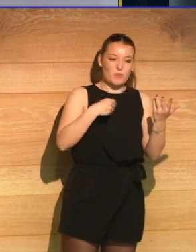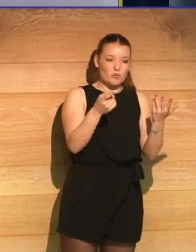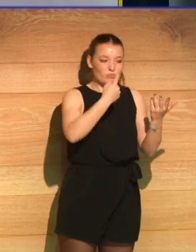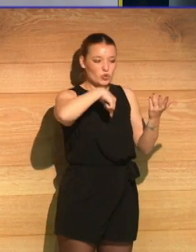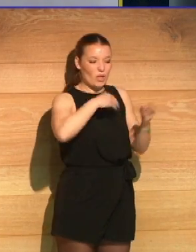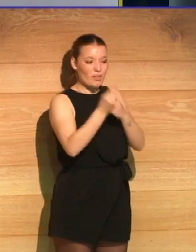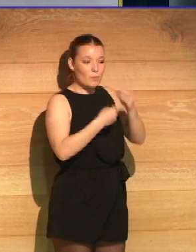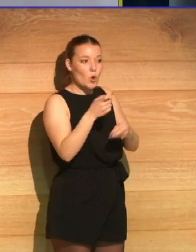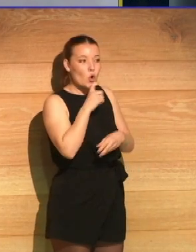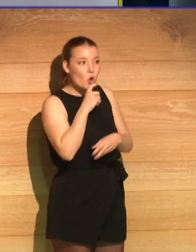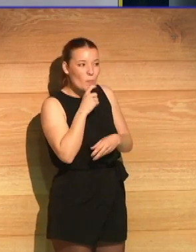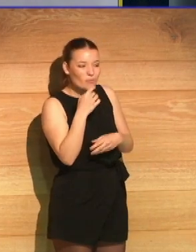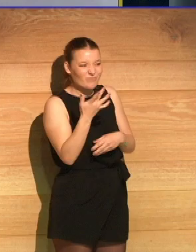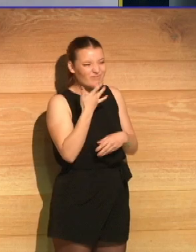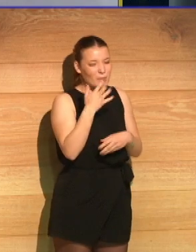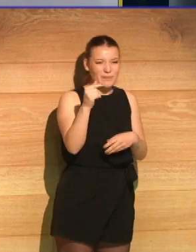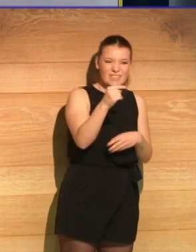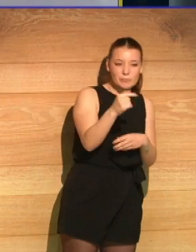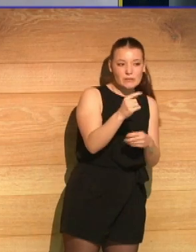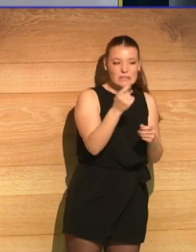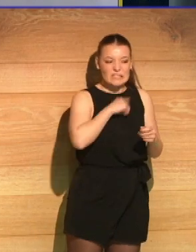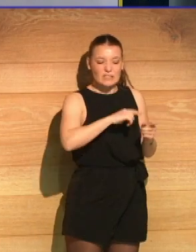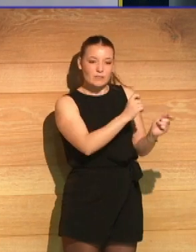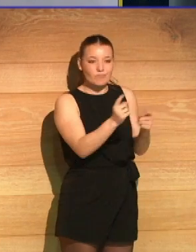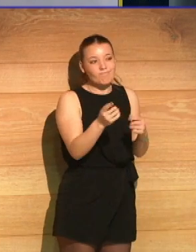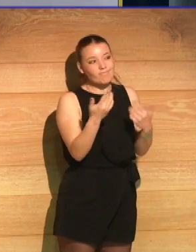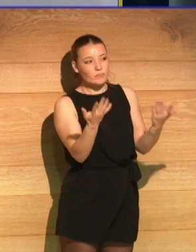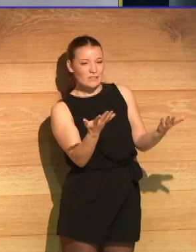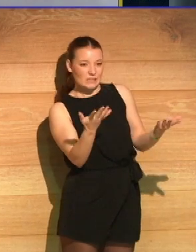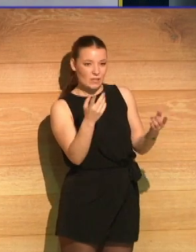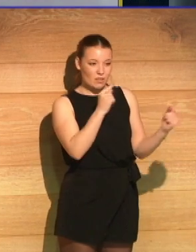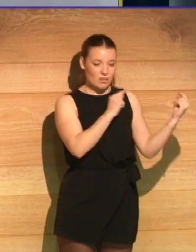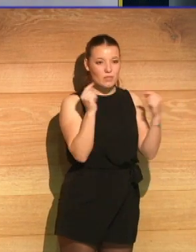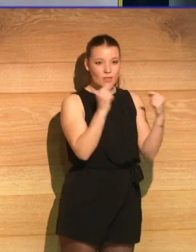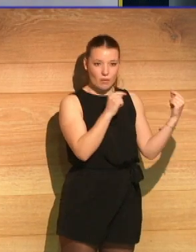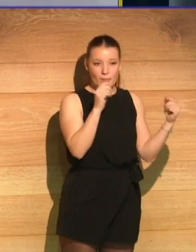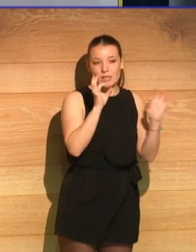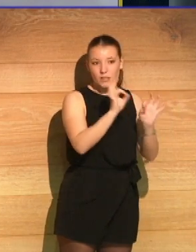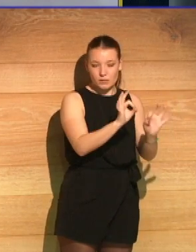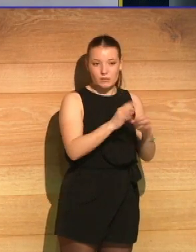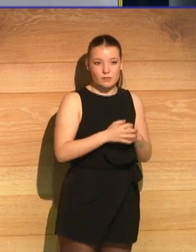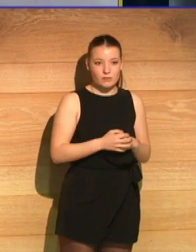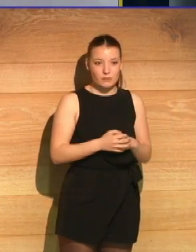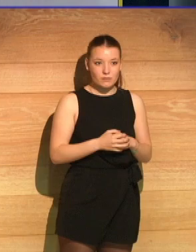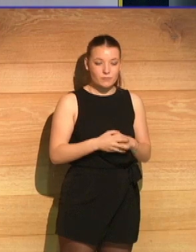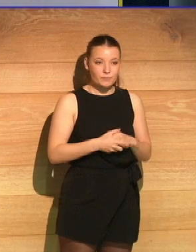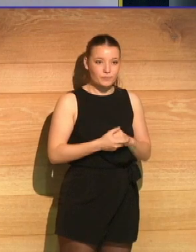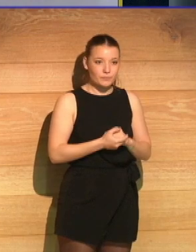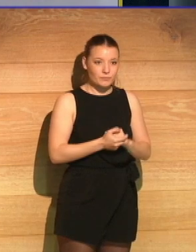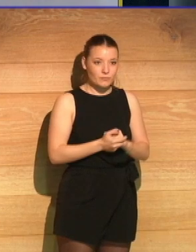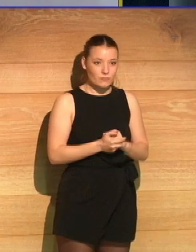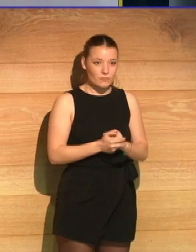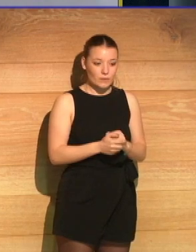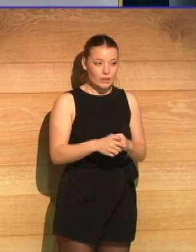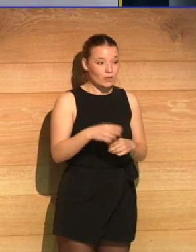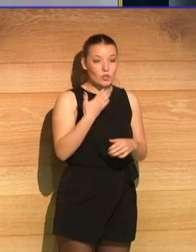pesimista que eche atrás a la gente, ¿no? Bueno, pues ese es un debate, ¿no? Eso es algo que tenemos los creadores diferentes es un